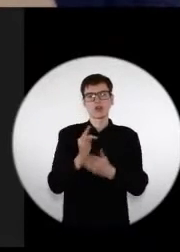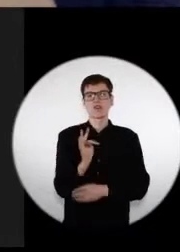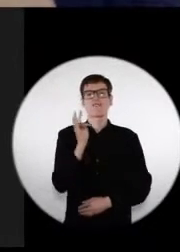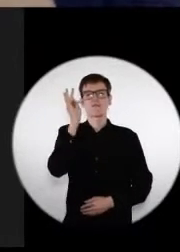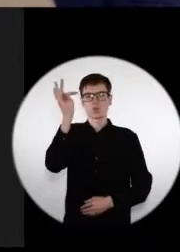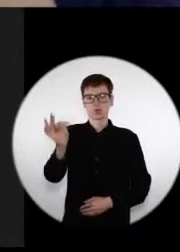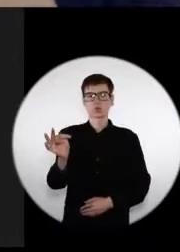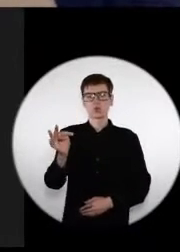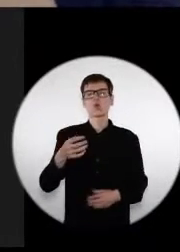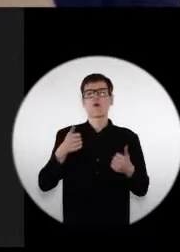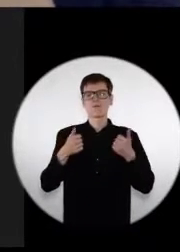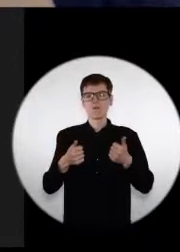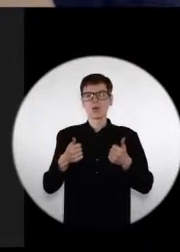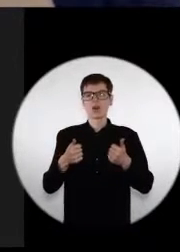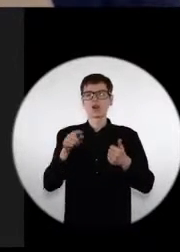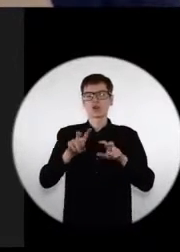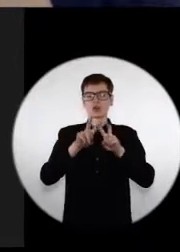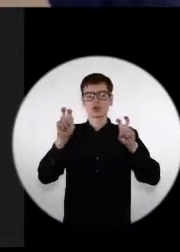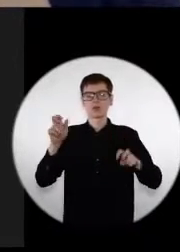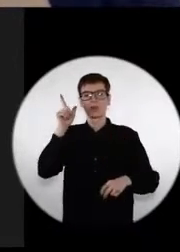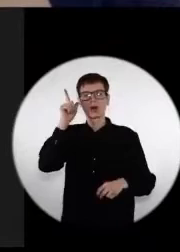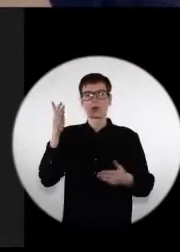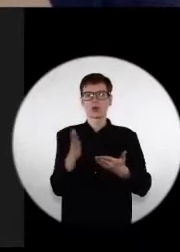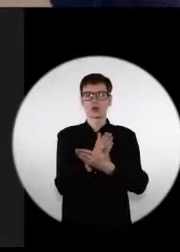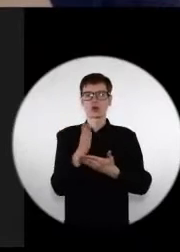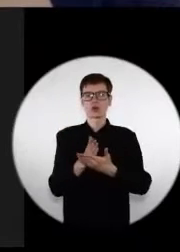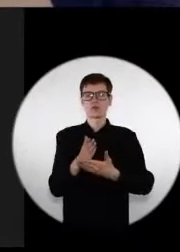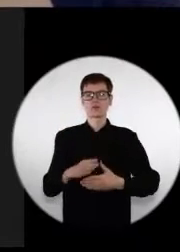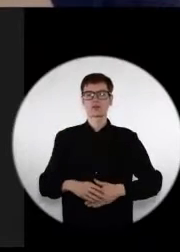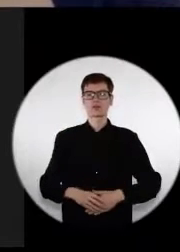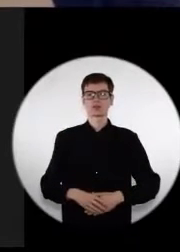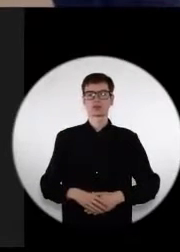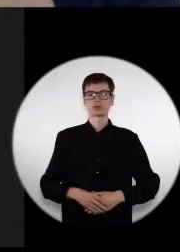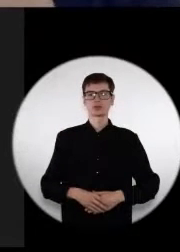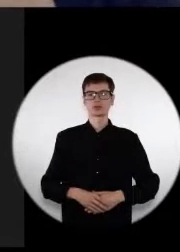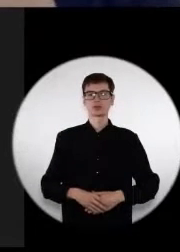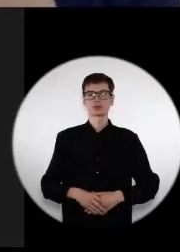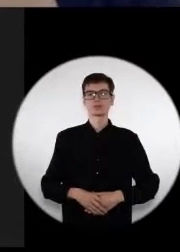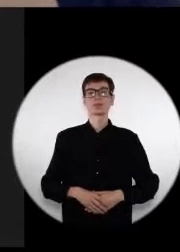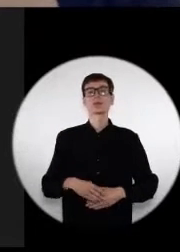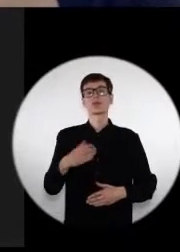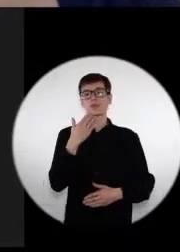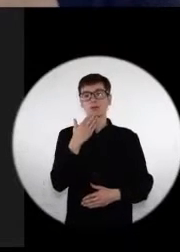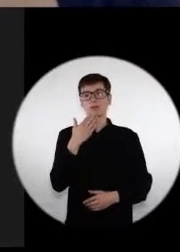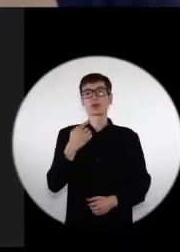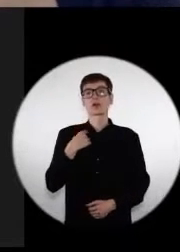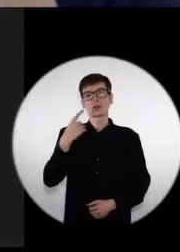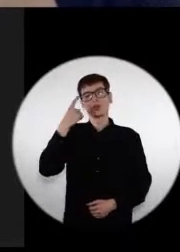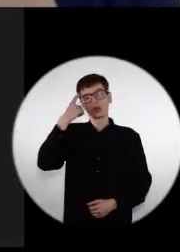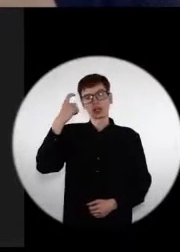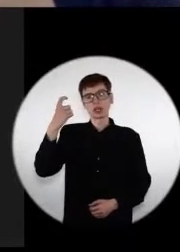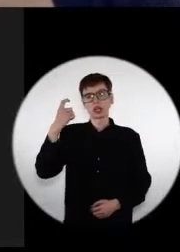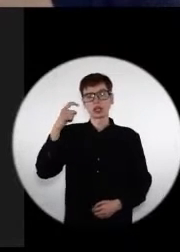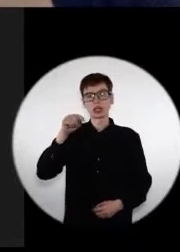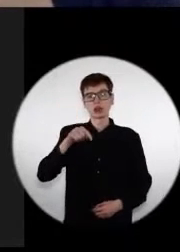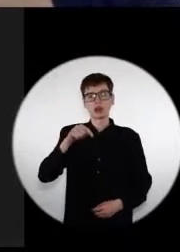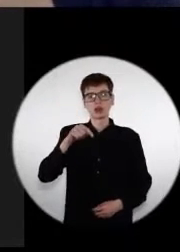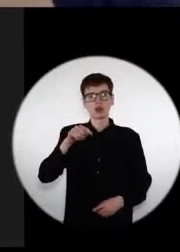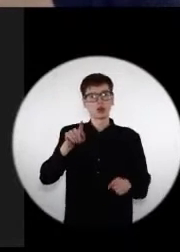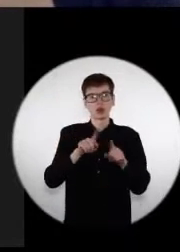de esa relación en el fondo yo creo que hay un futuro como bien bueno en términos de